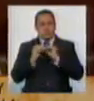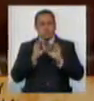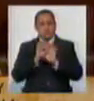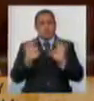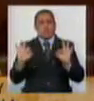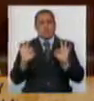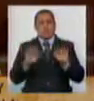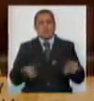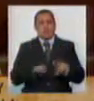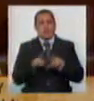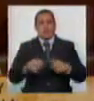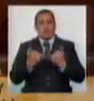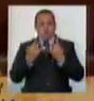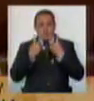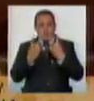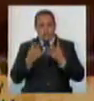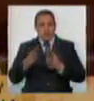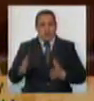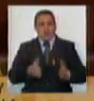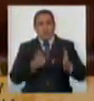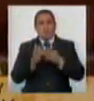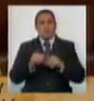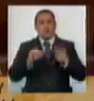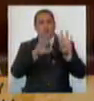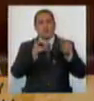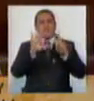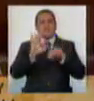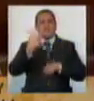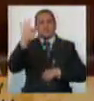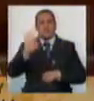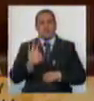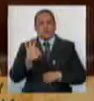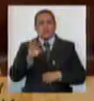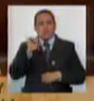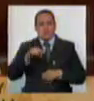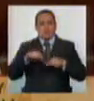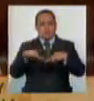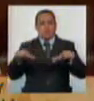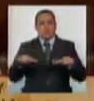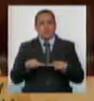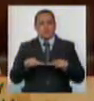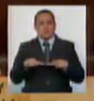Hoy estamos camino de lograr el 97% en esta región.